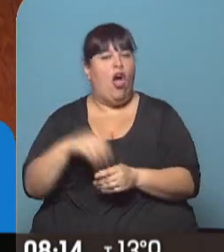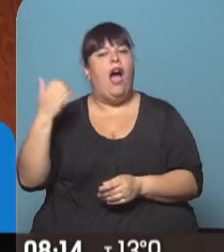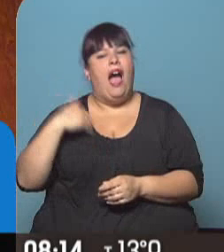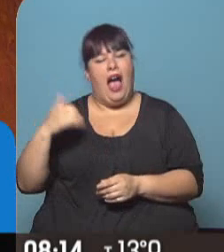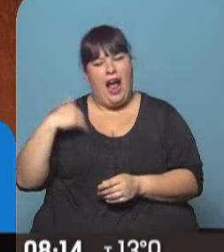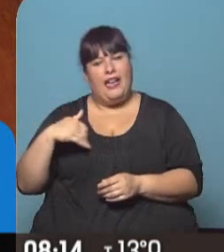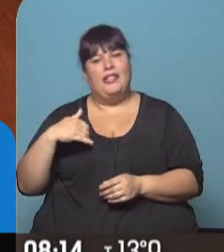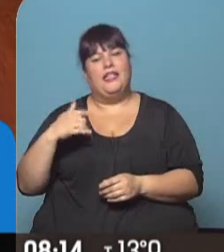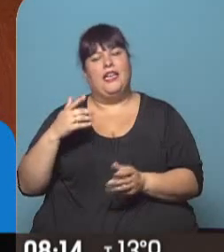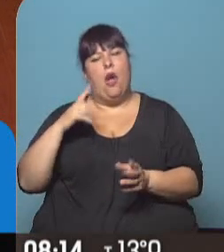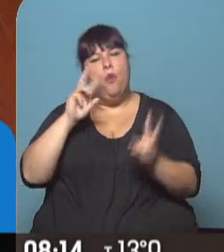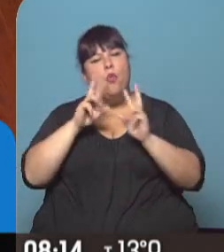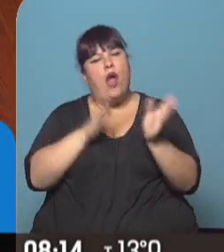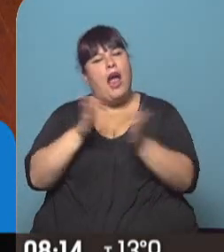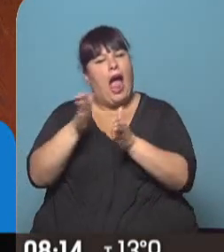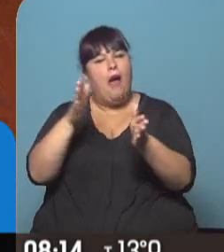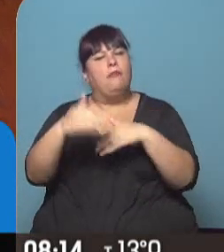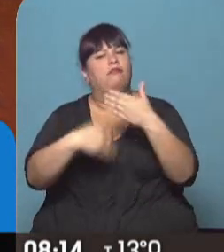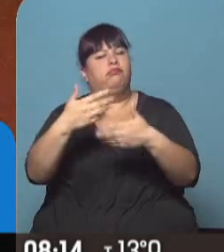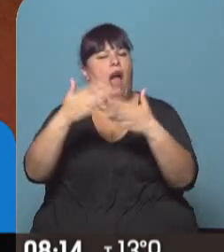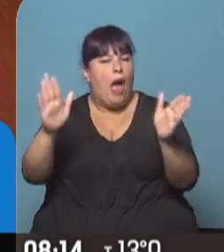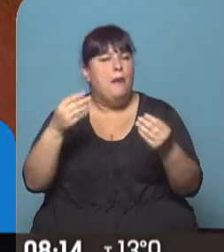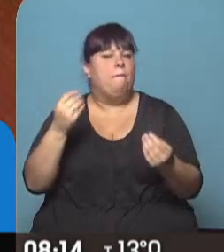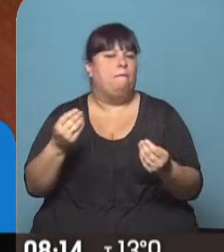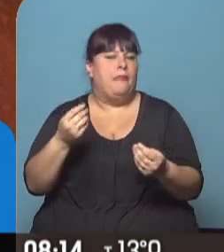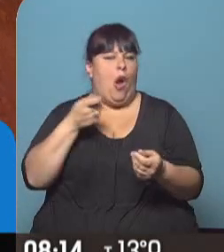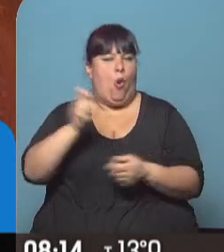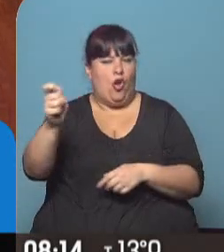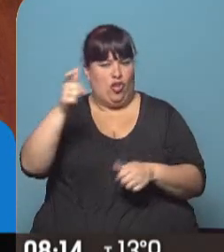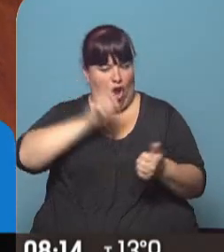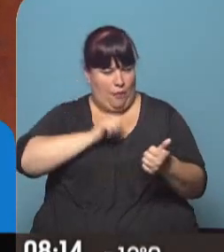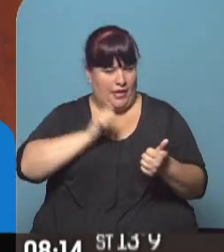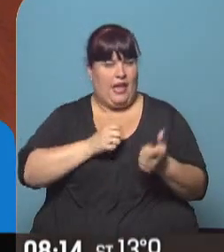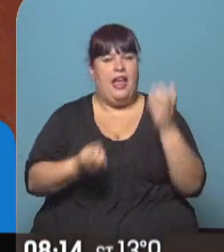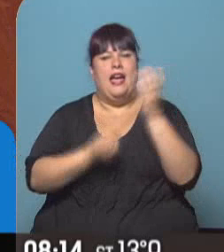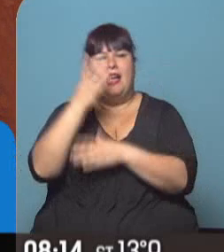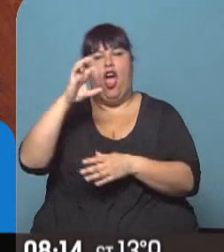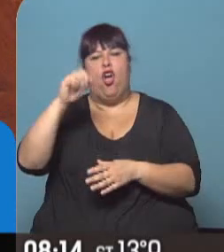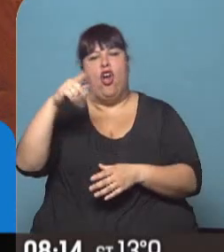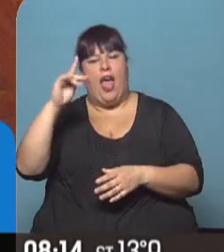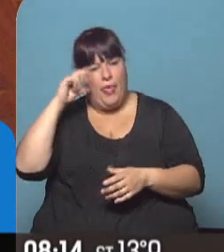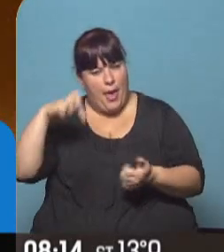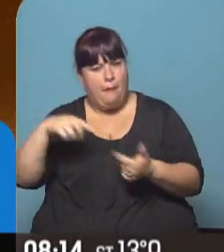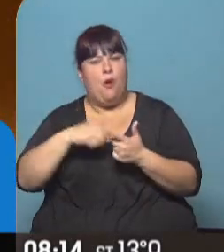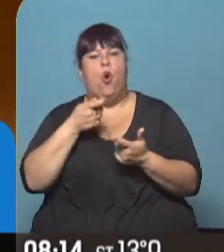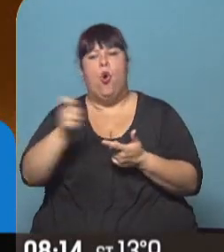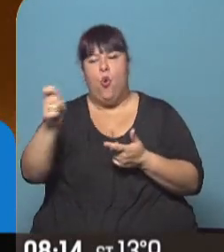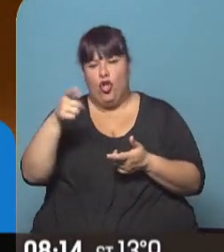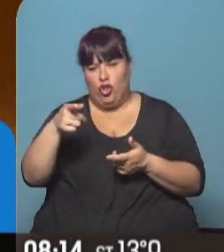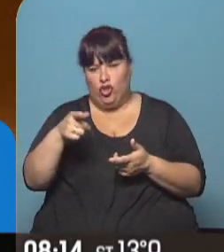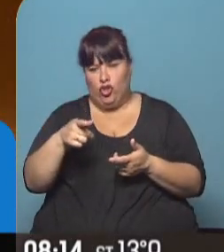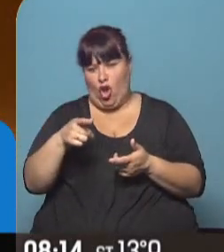argentina tomó un camino que abrió las puertas por ejemplo al juicio a las juntas a la creación de la conadep juicio que